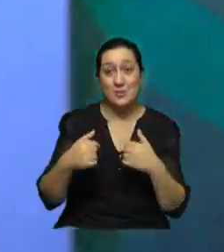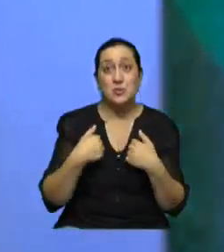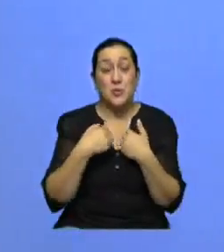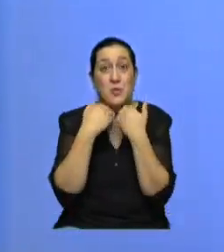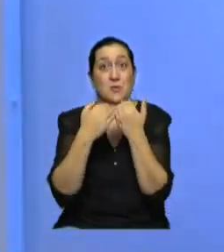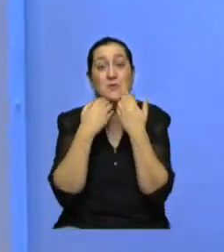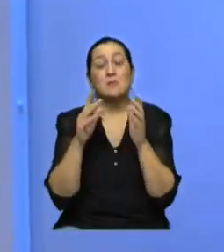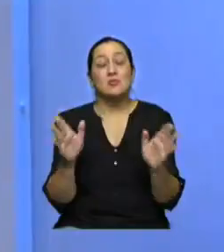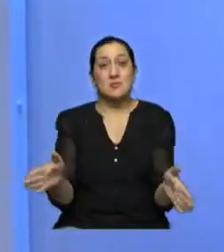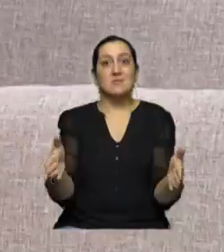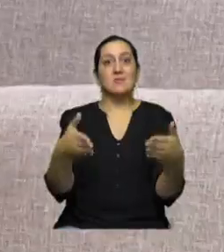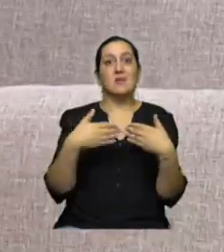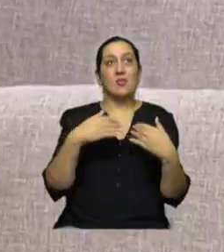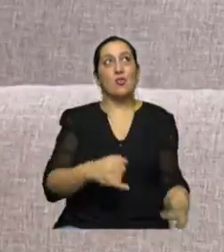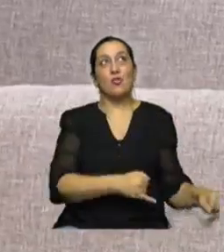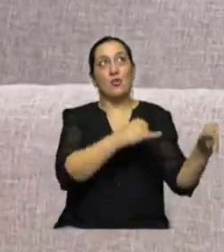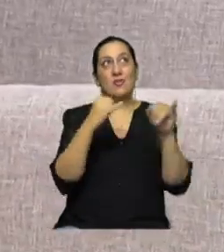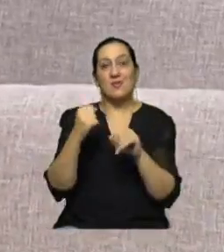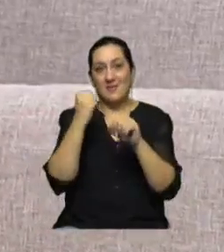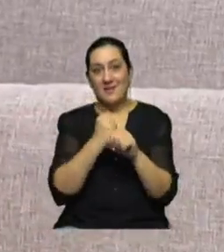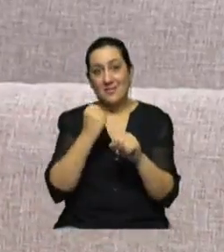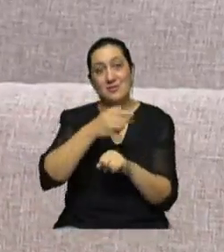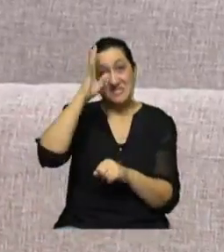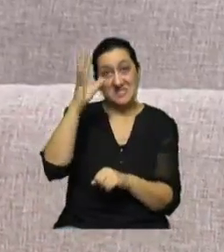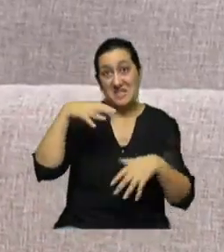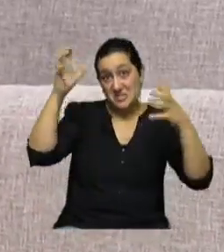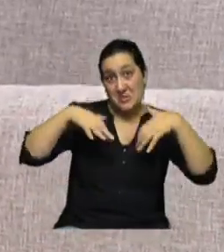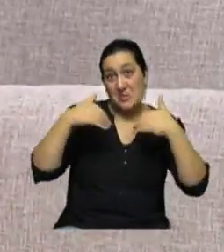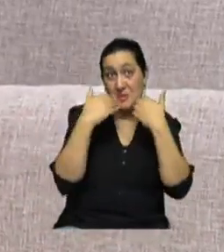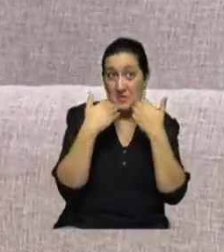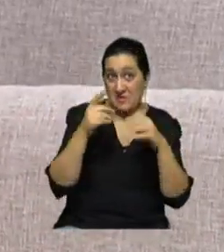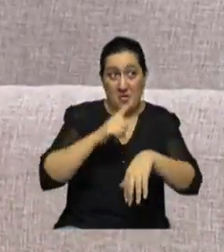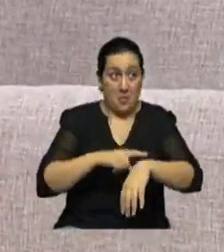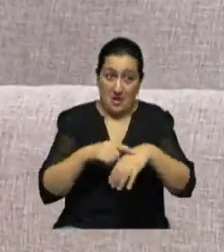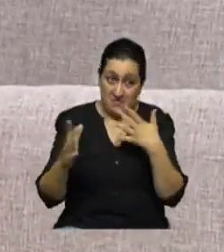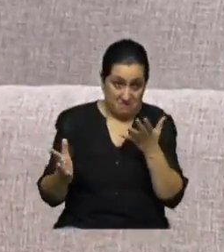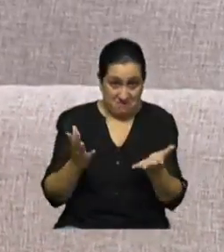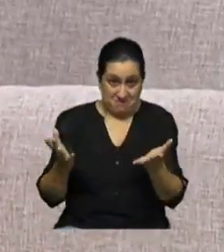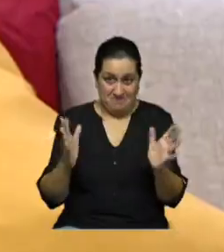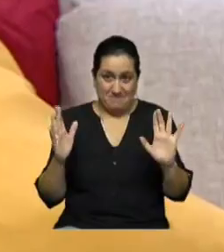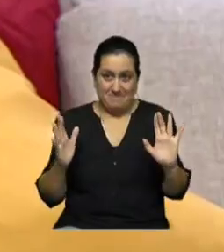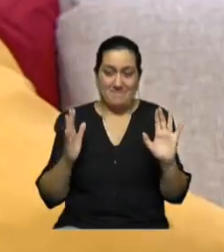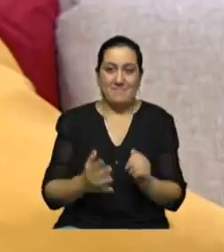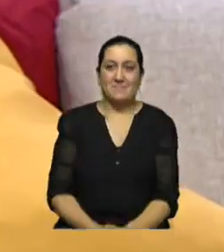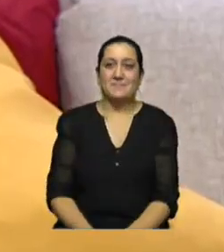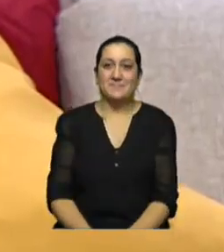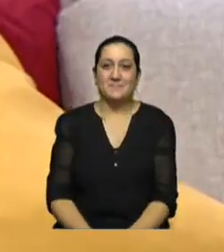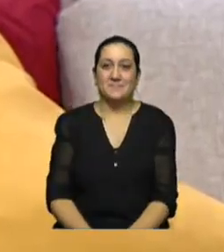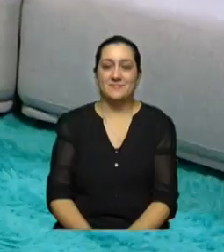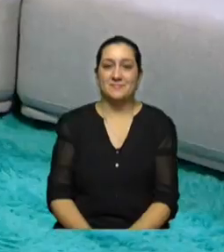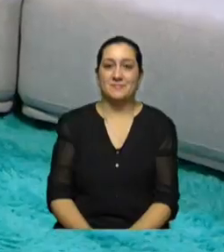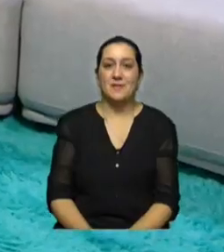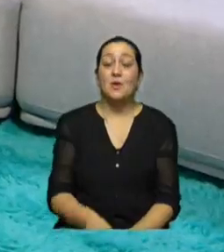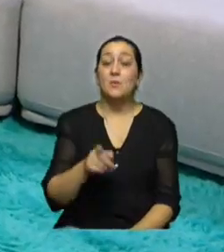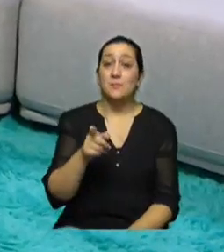estuve encerrada todo el día trabajando. No, sé que llovió, pero no sé si nada. Eso pasa en los rodajes, ¿no? Eso pasa.